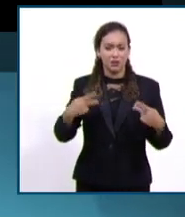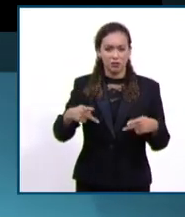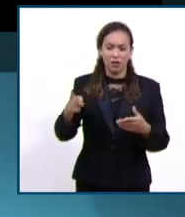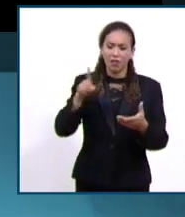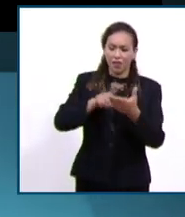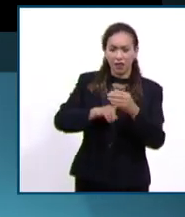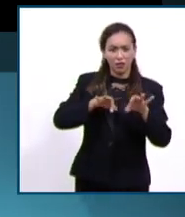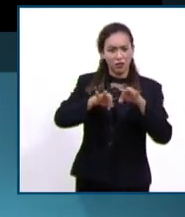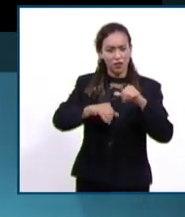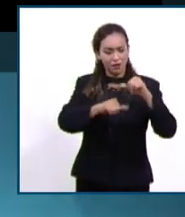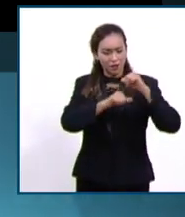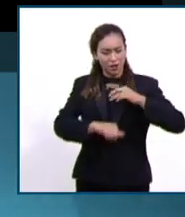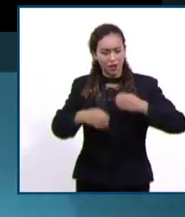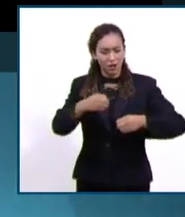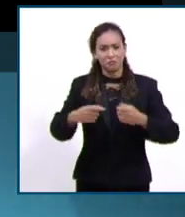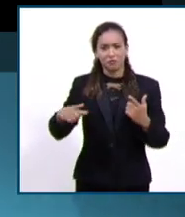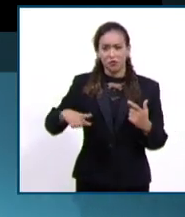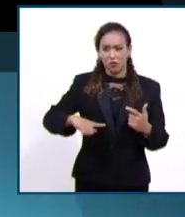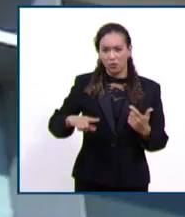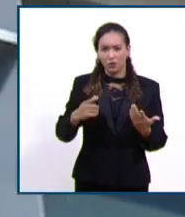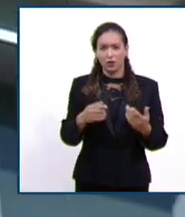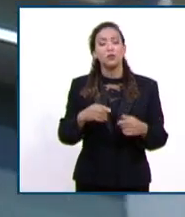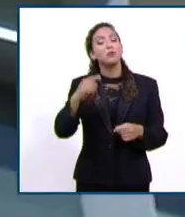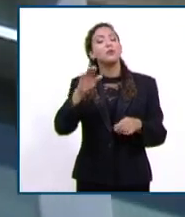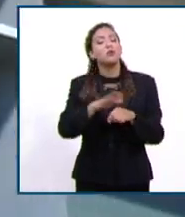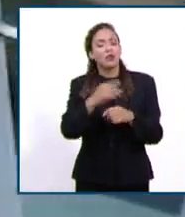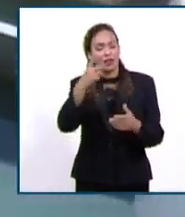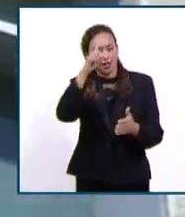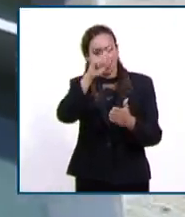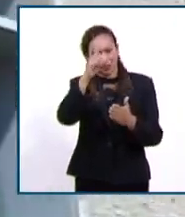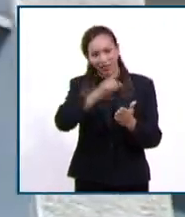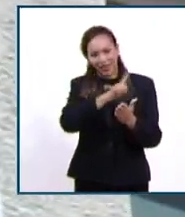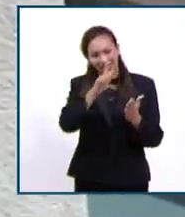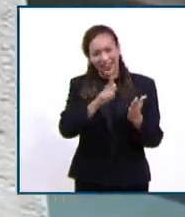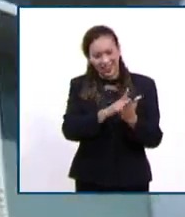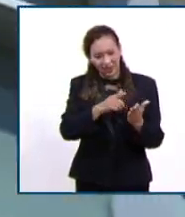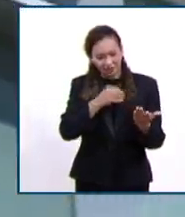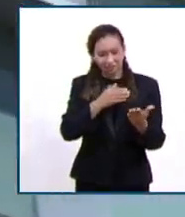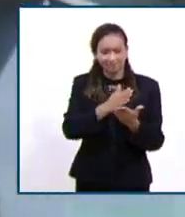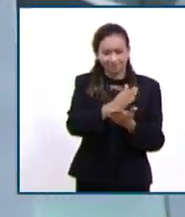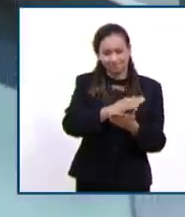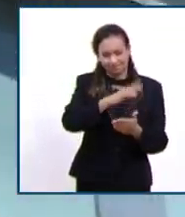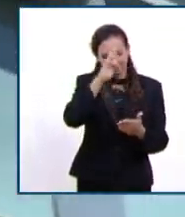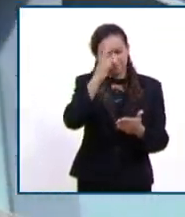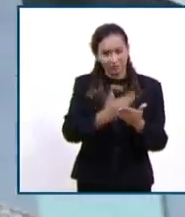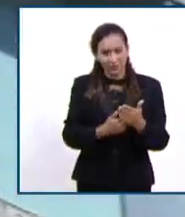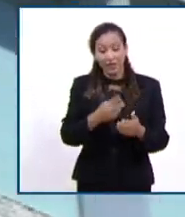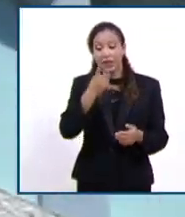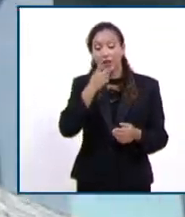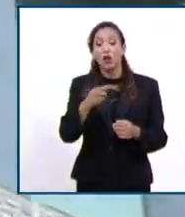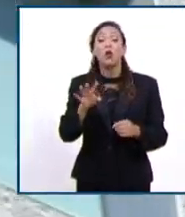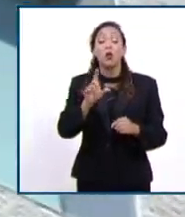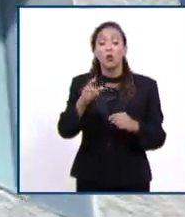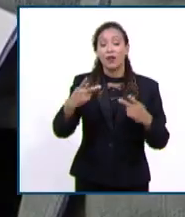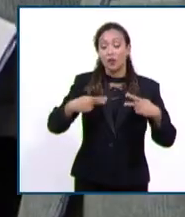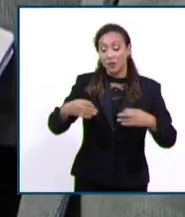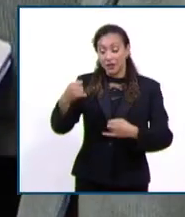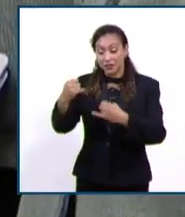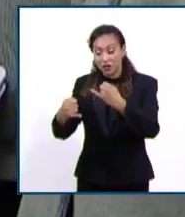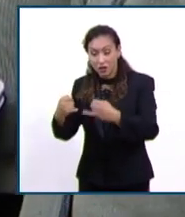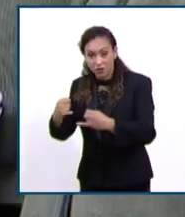Judicial para vulnerar el Estado de Derecho. Indicaron que poner en tela de juicio la imparcialidad de las personas